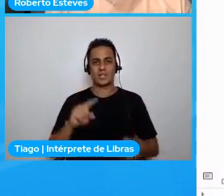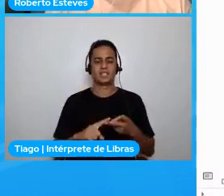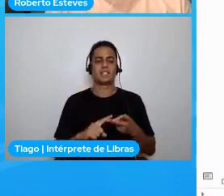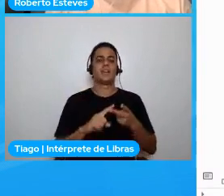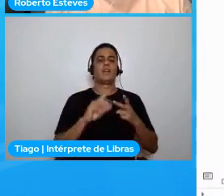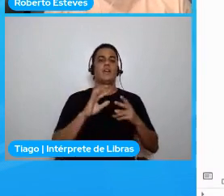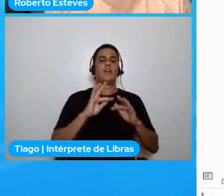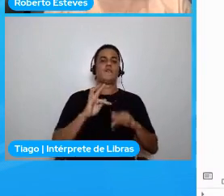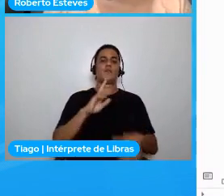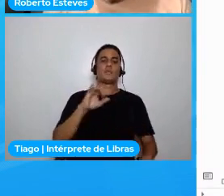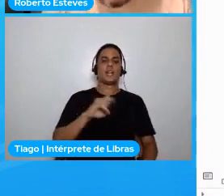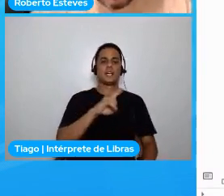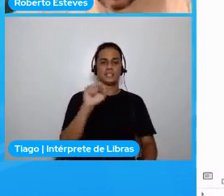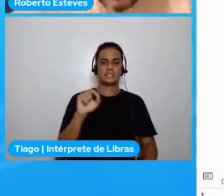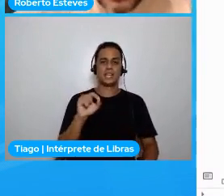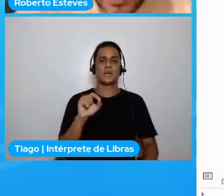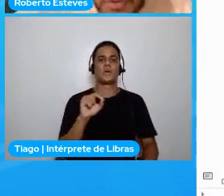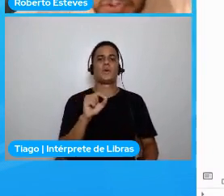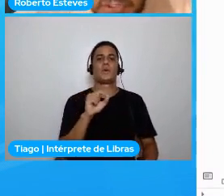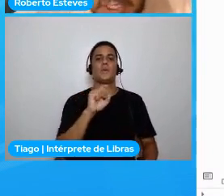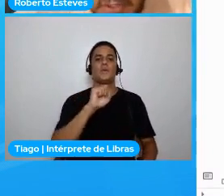con